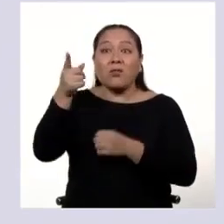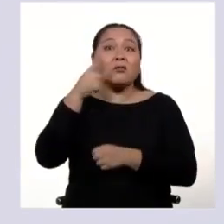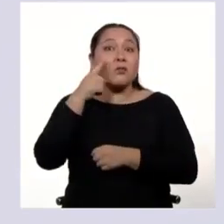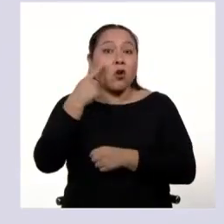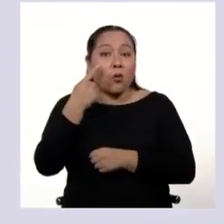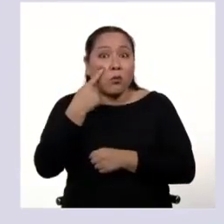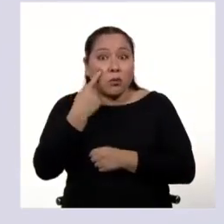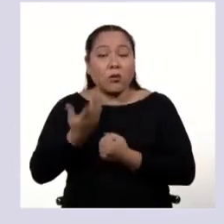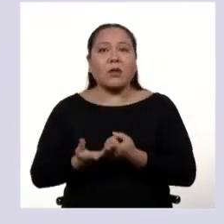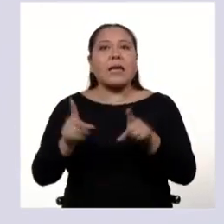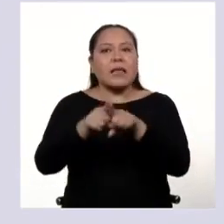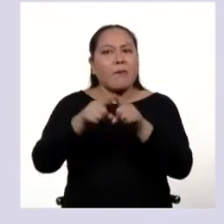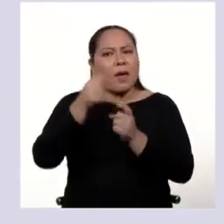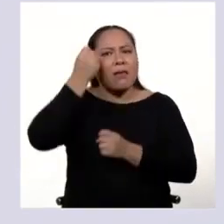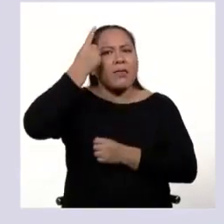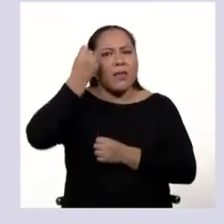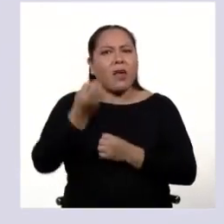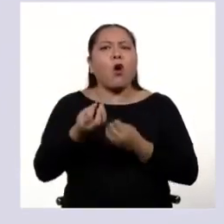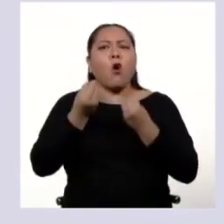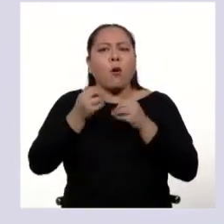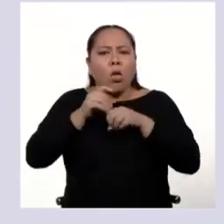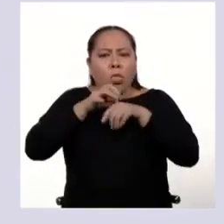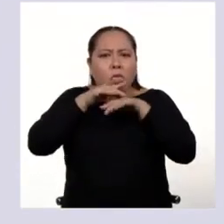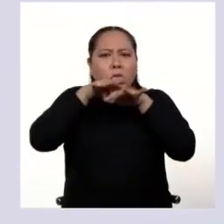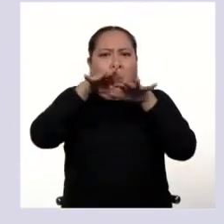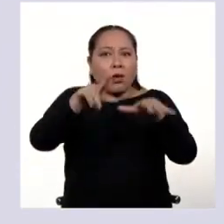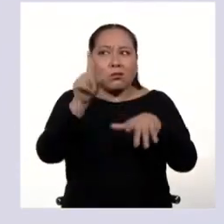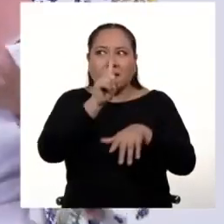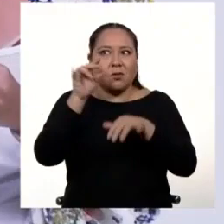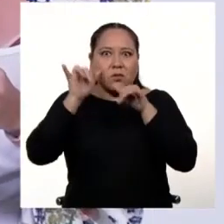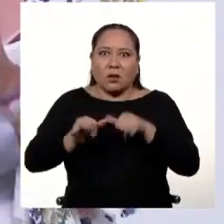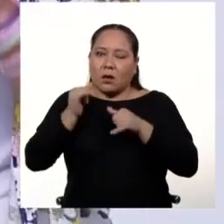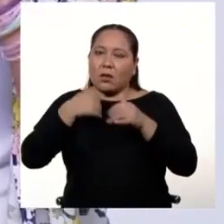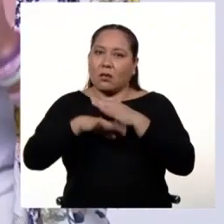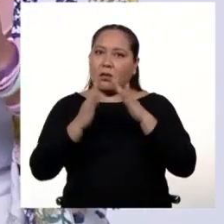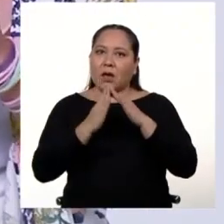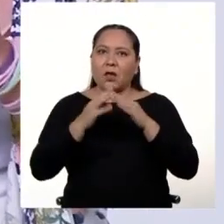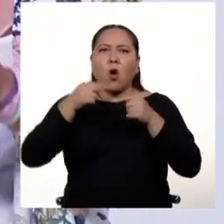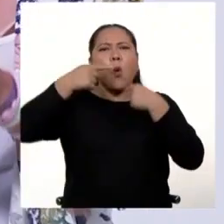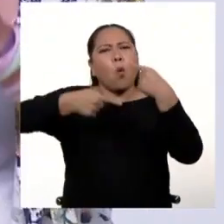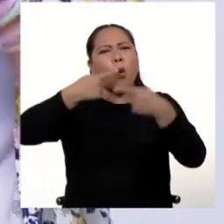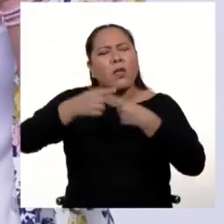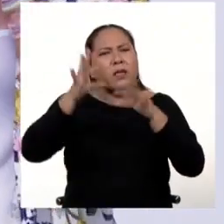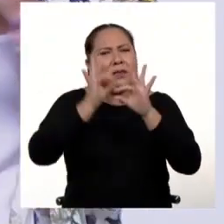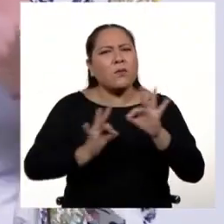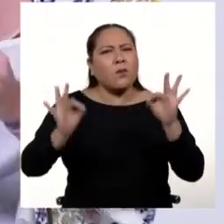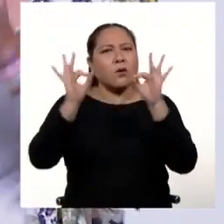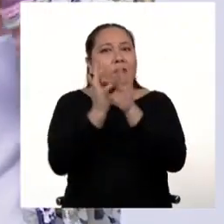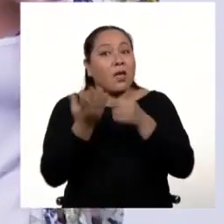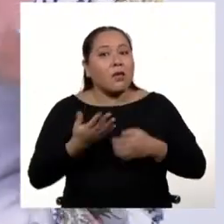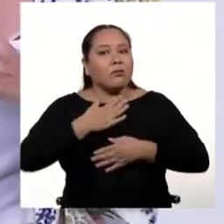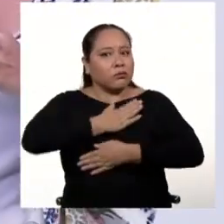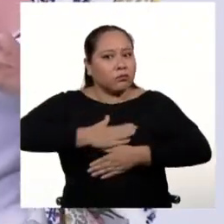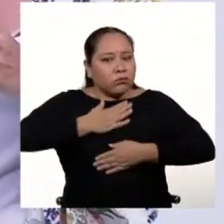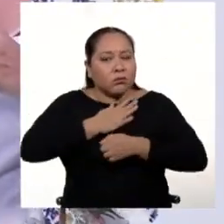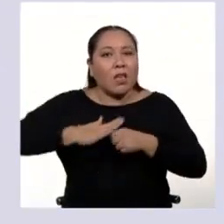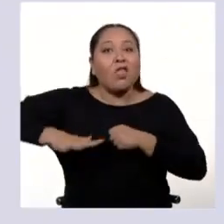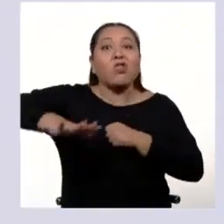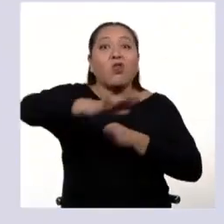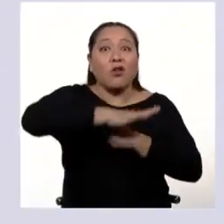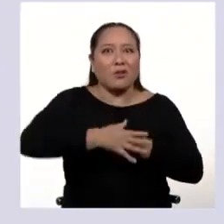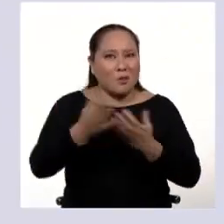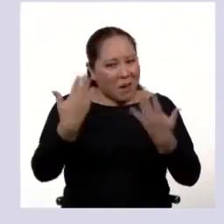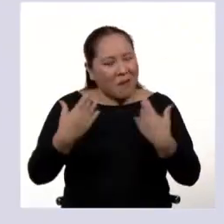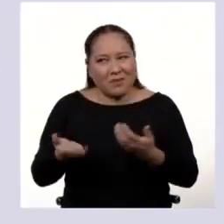y comprender cómo sería el nivel de contagio si no se quedaran en casa. Cuéntales lo importante que es para el bienestar de todos.